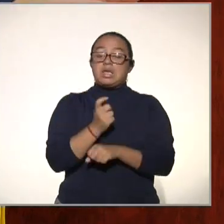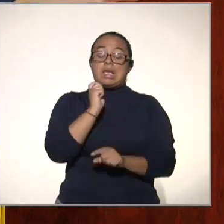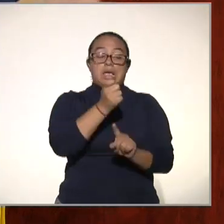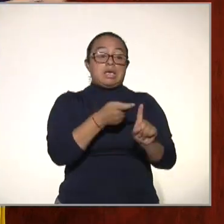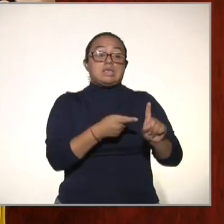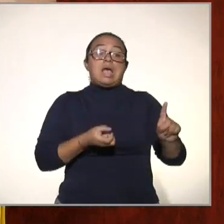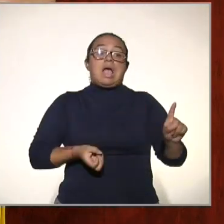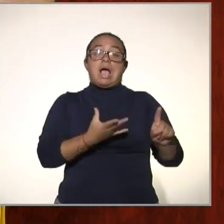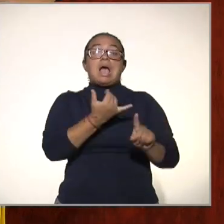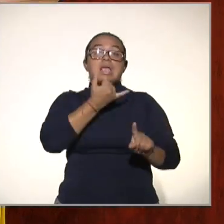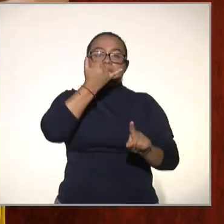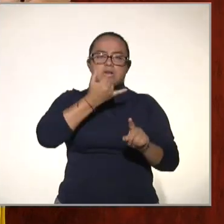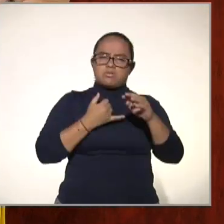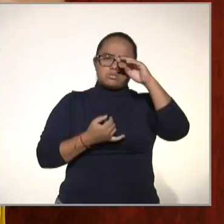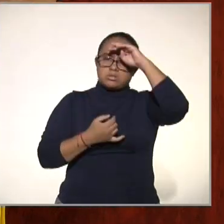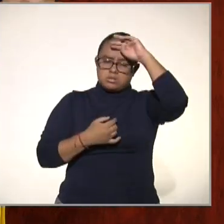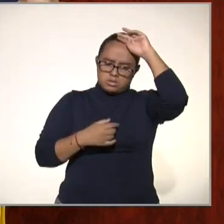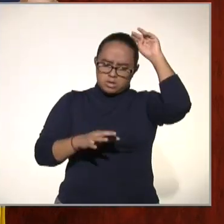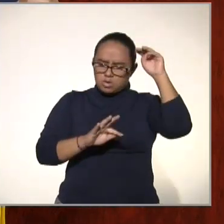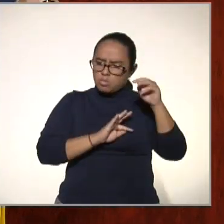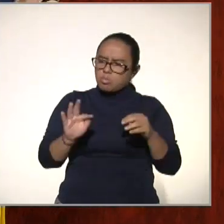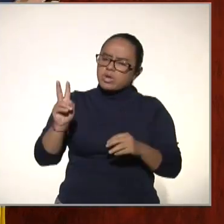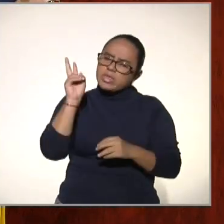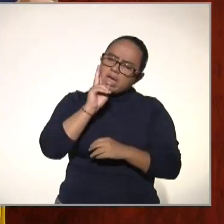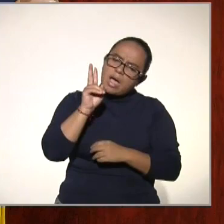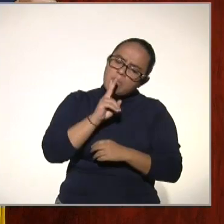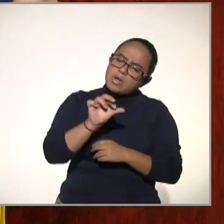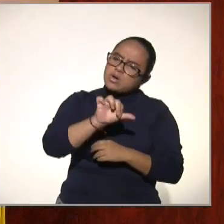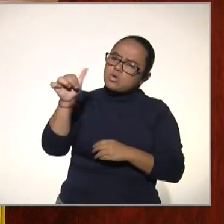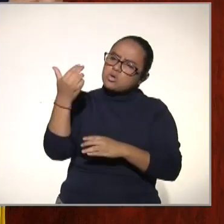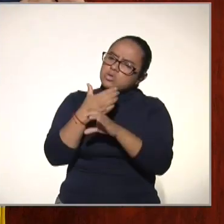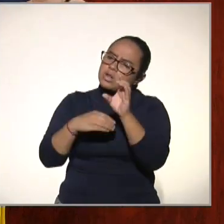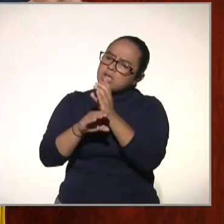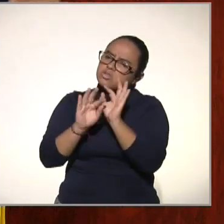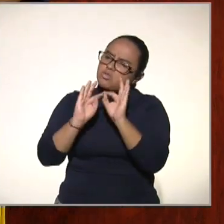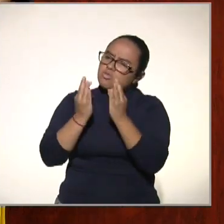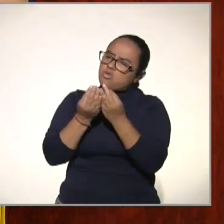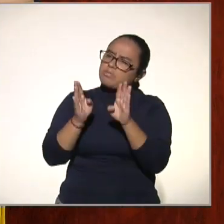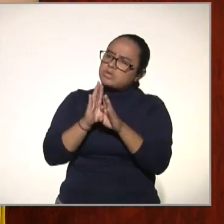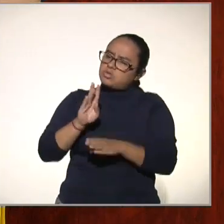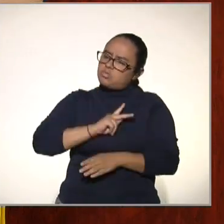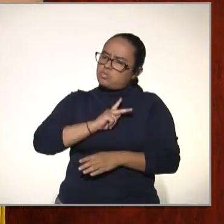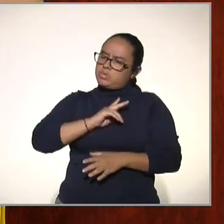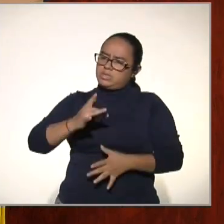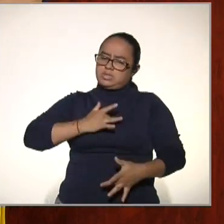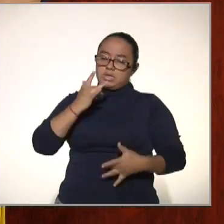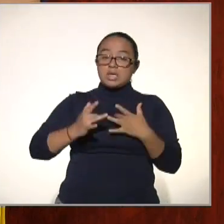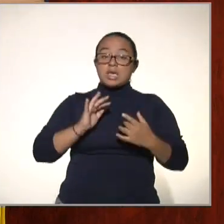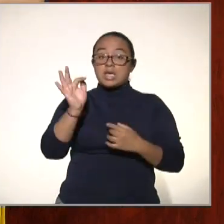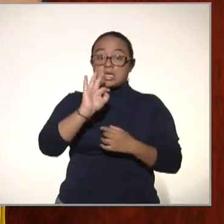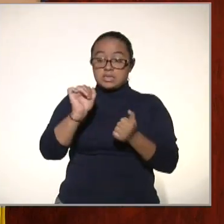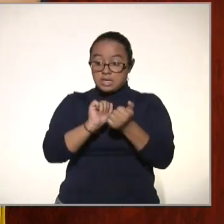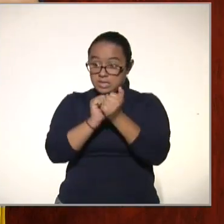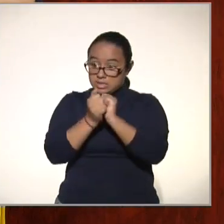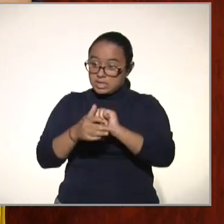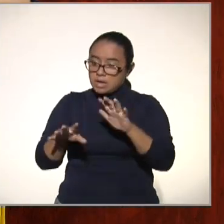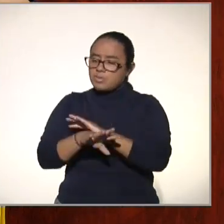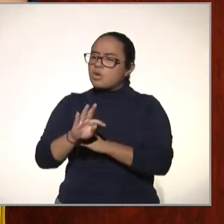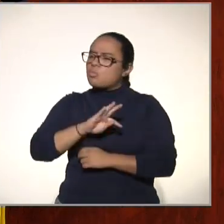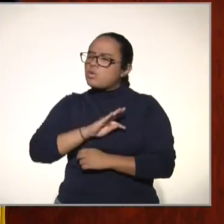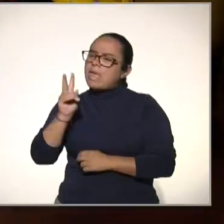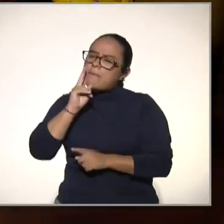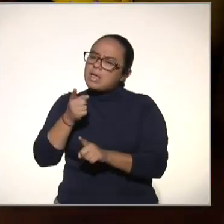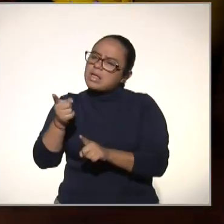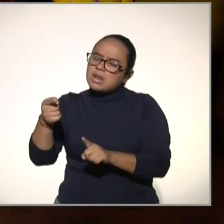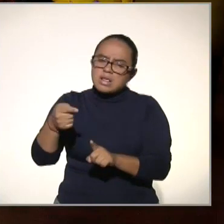error, ¿no? Sino que puede explorar otras formas de identidad y después de transitar por esa quizás transite hacia otra,